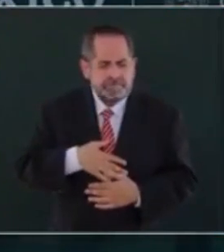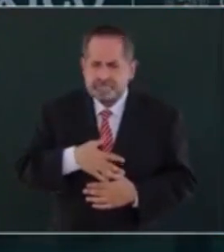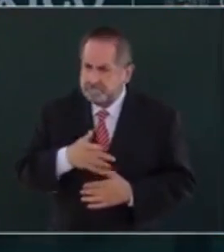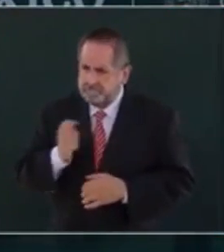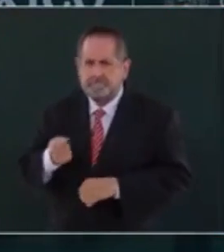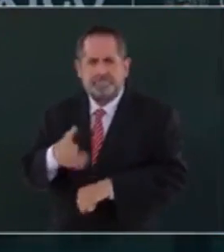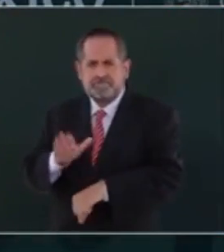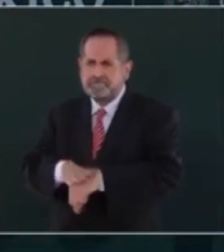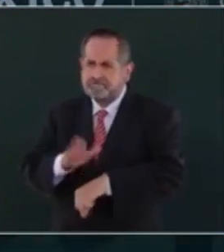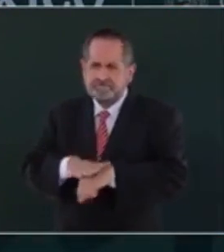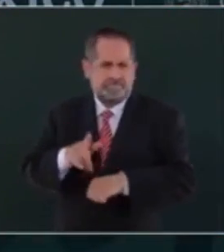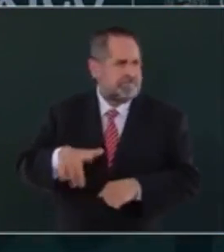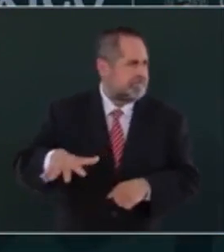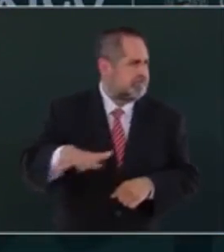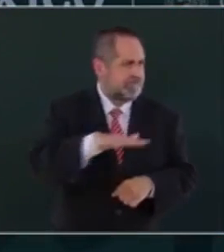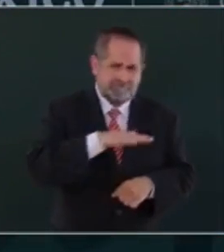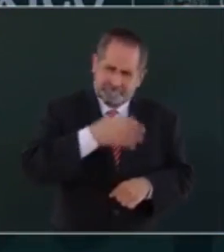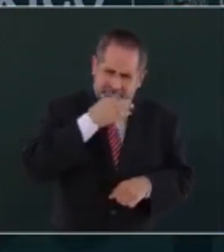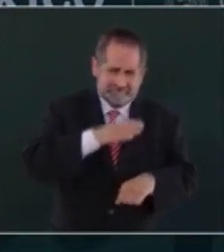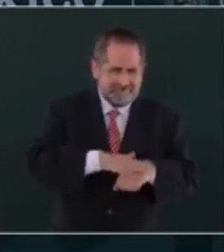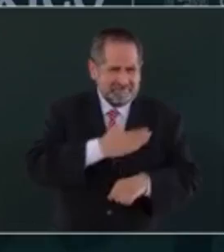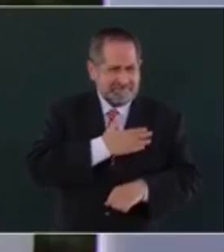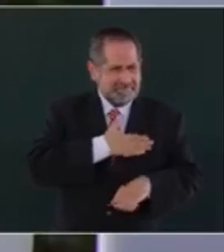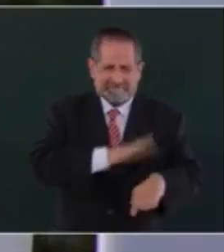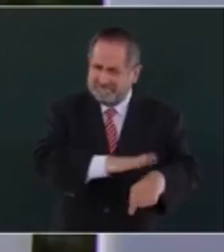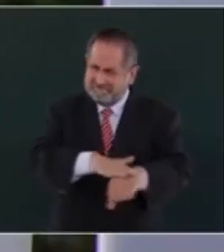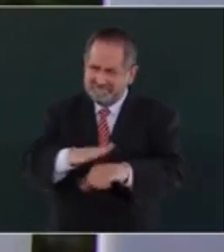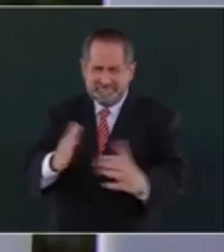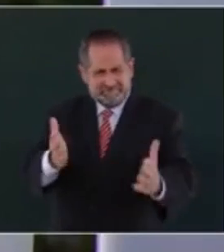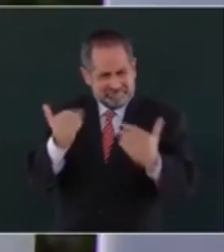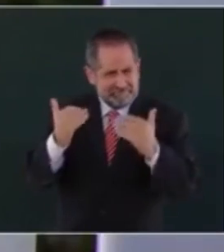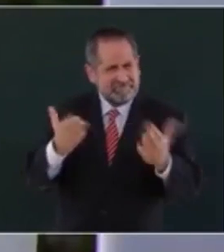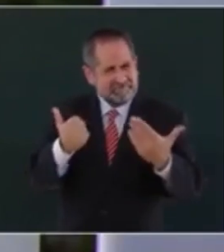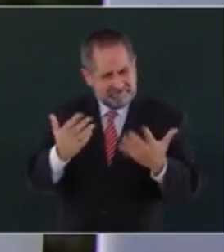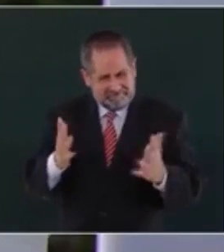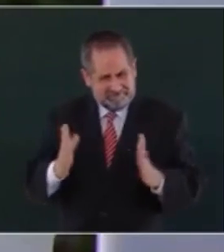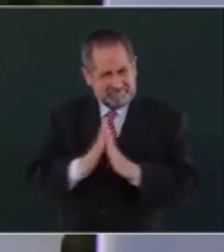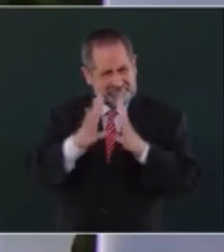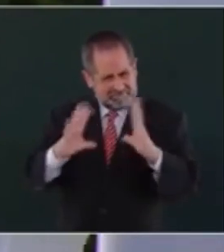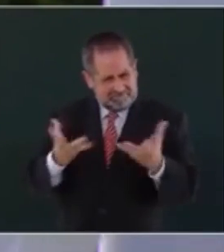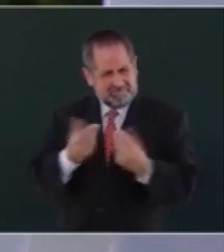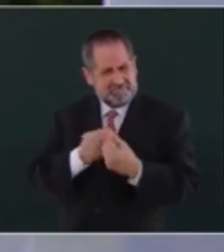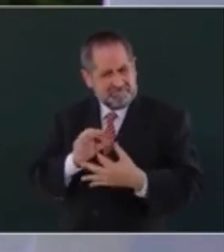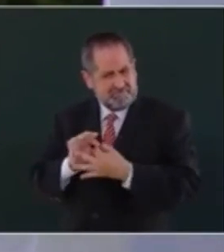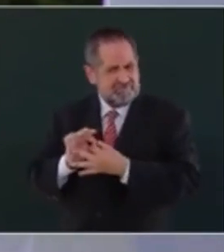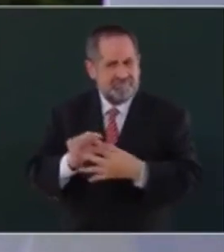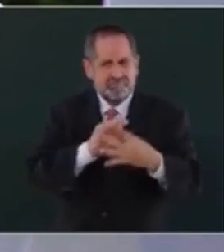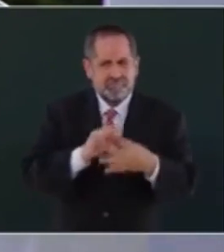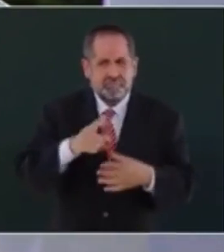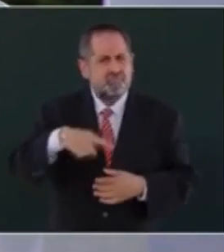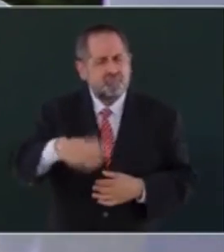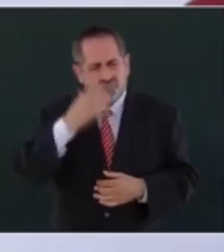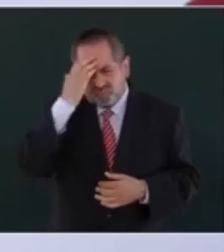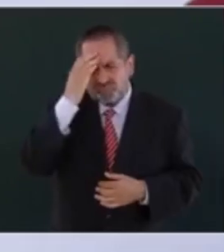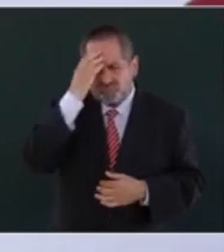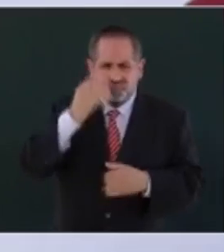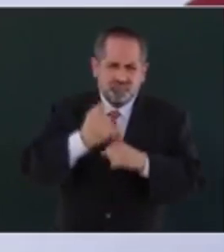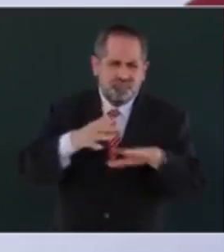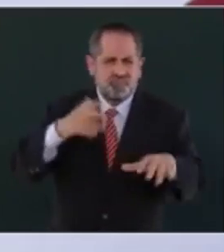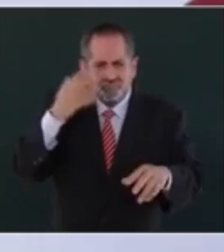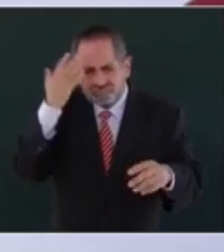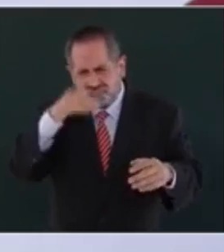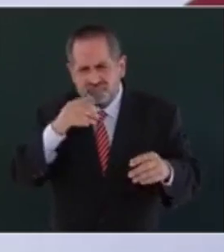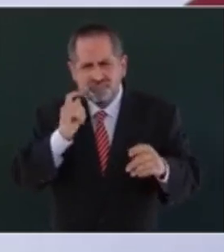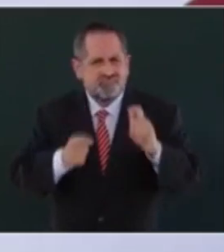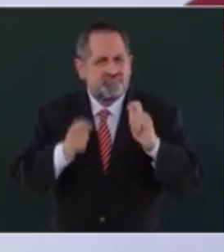llamando a todo el pueblo a participar para que se informe de